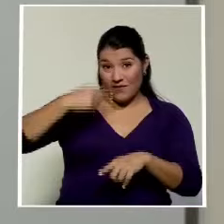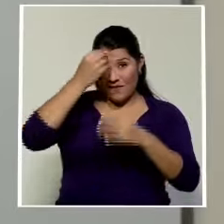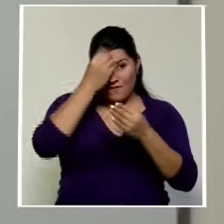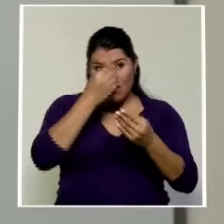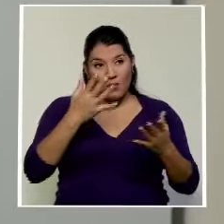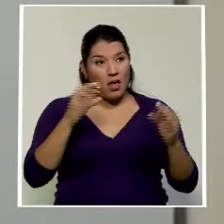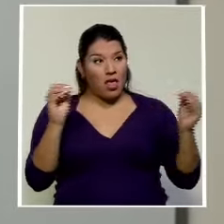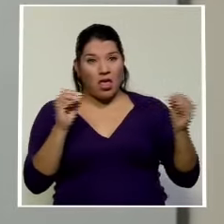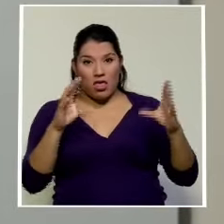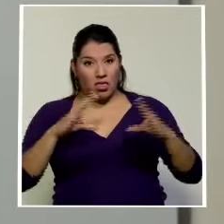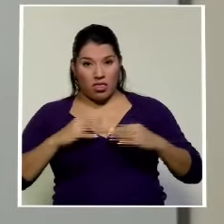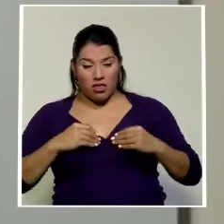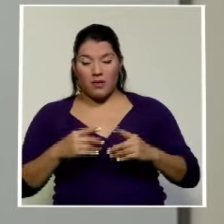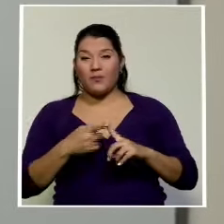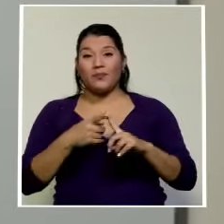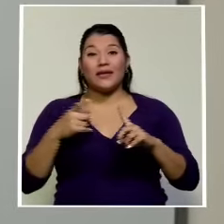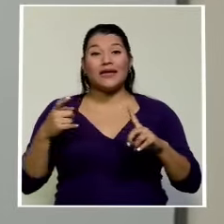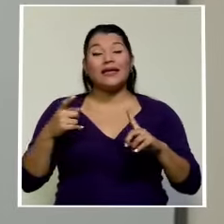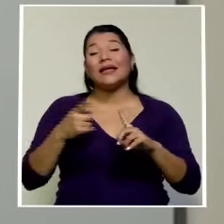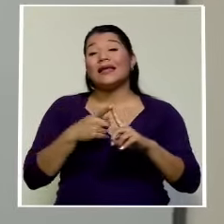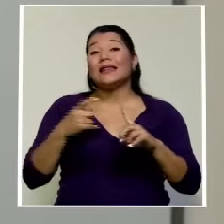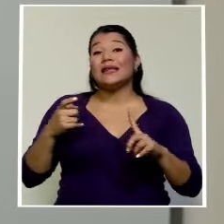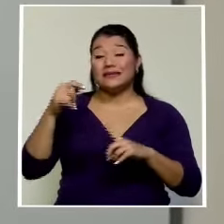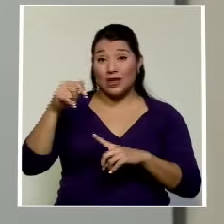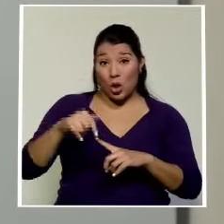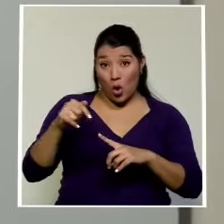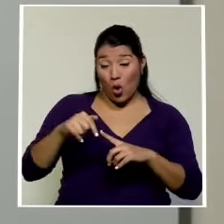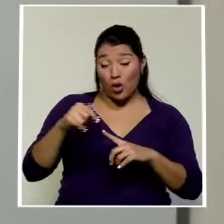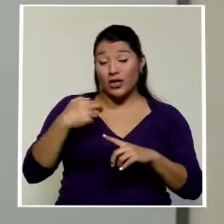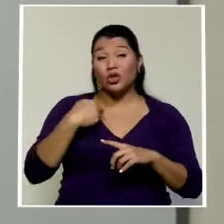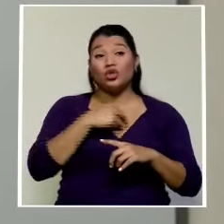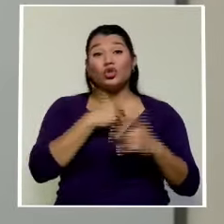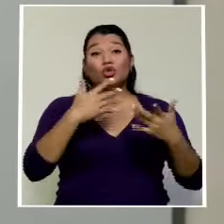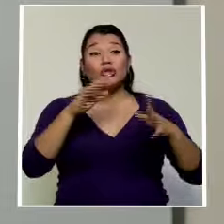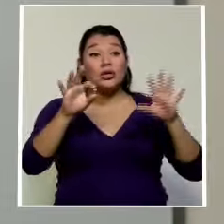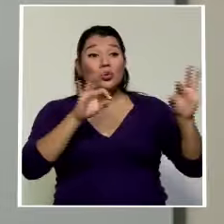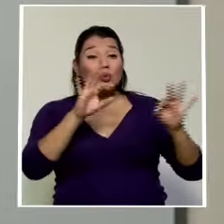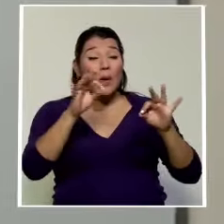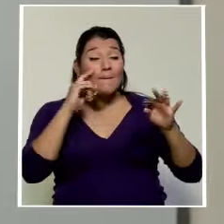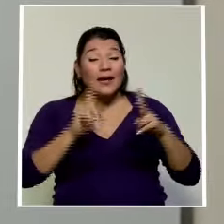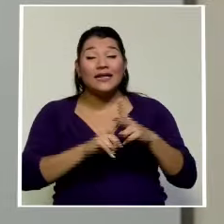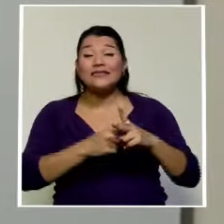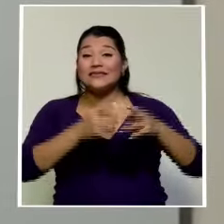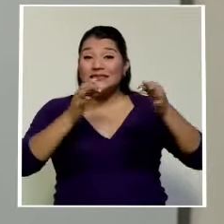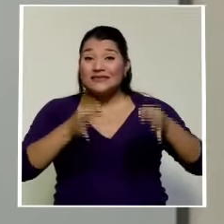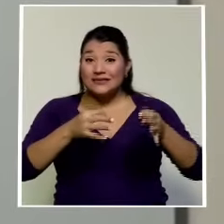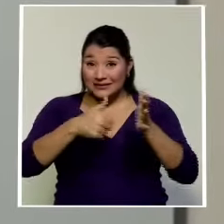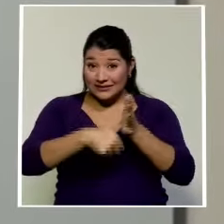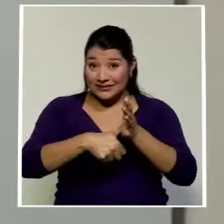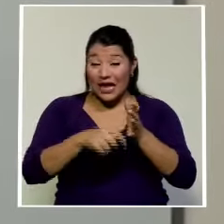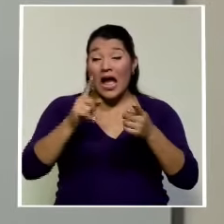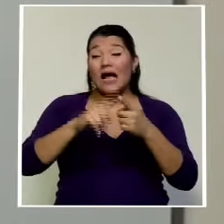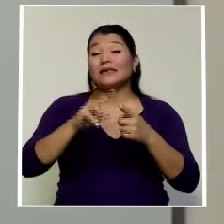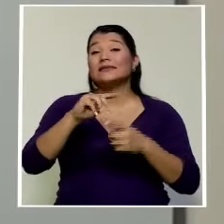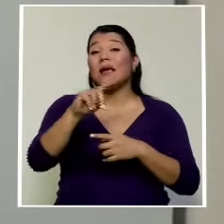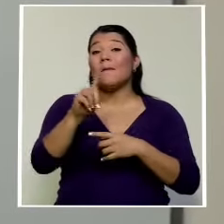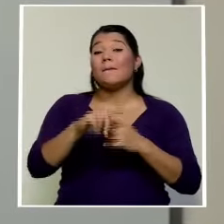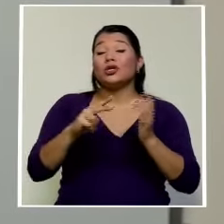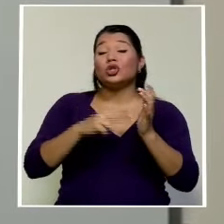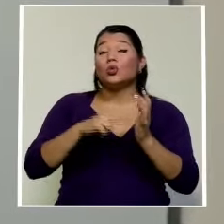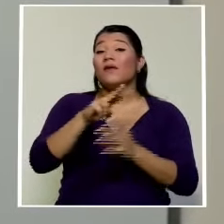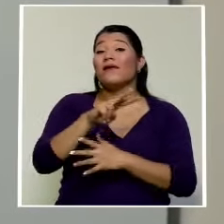circunstancia. A partir del día de hoy, día de la convocatoria de elecciones nacionales y hasta el mes de marzo del año 2022,